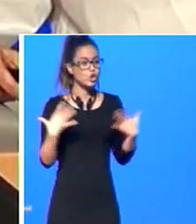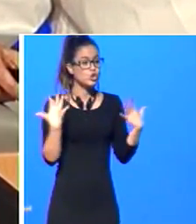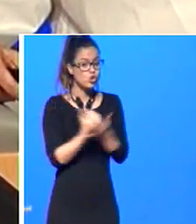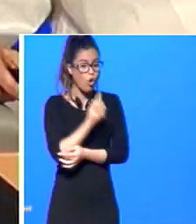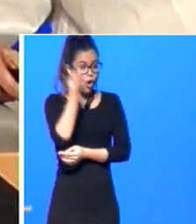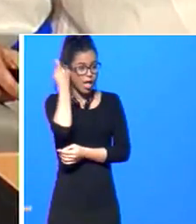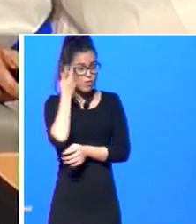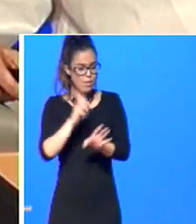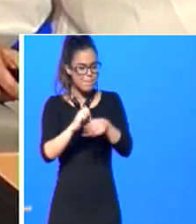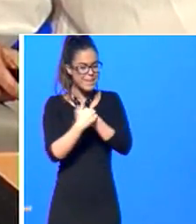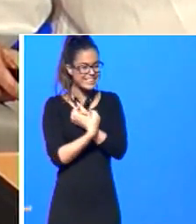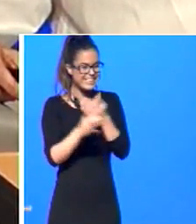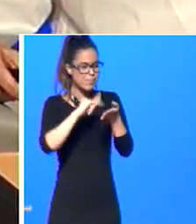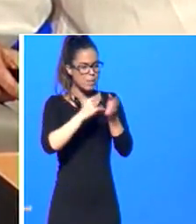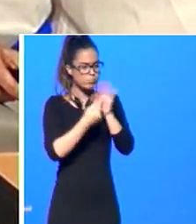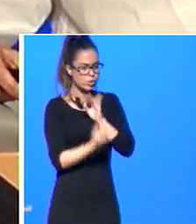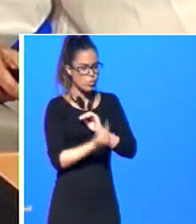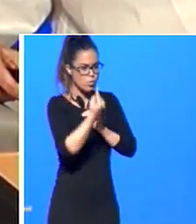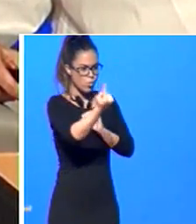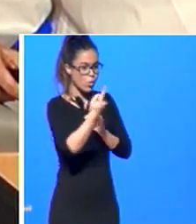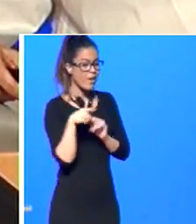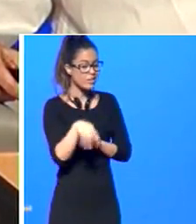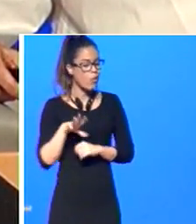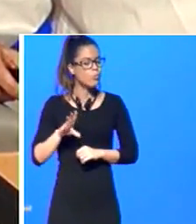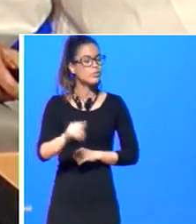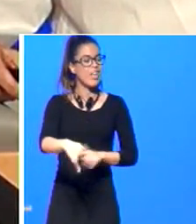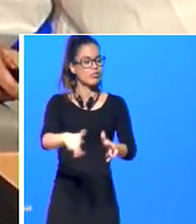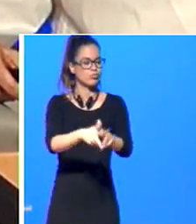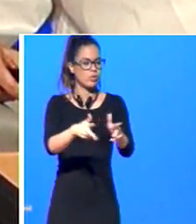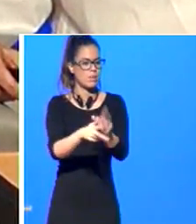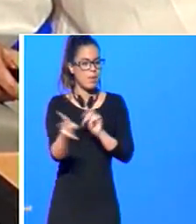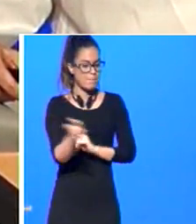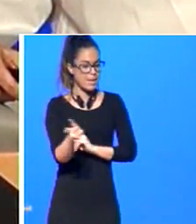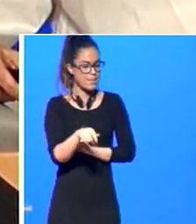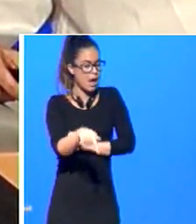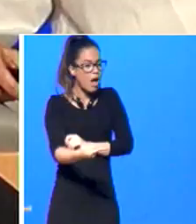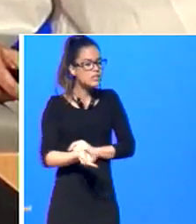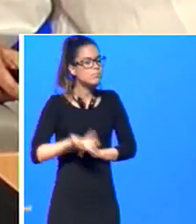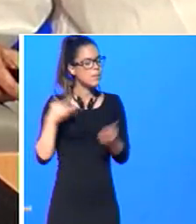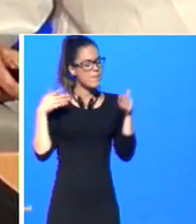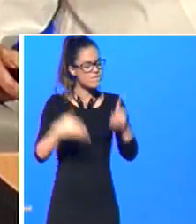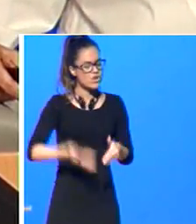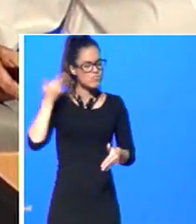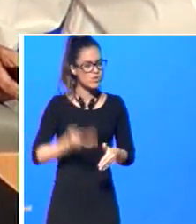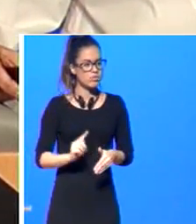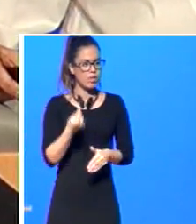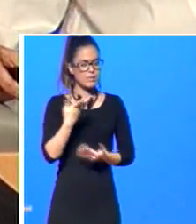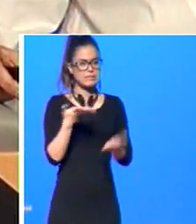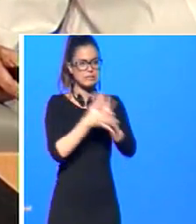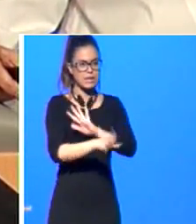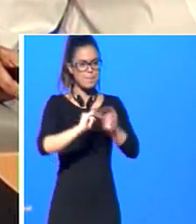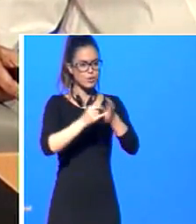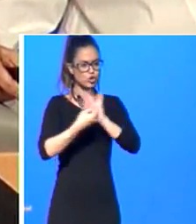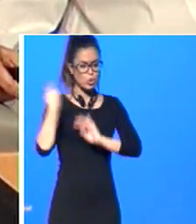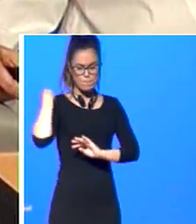en un proyecto de utilidad social. Para mí, este es el enfoque más potente, donde en un mismo proyecto, claro,